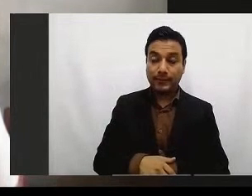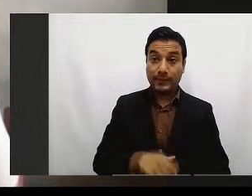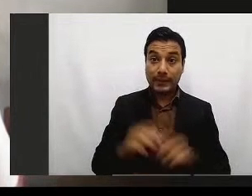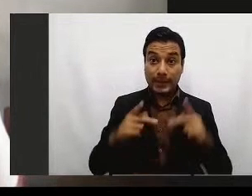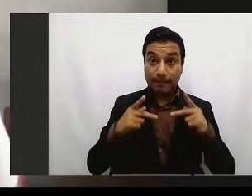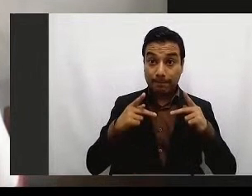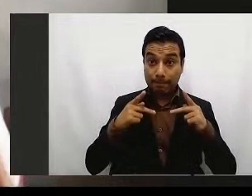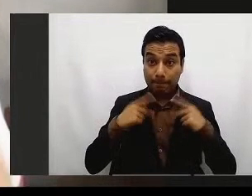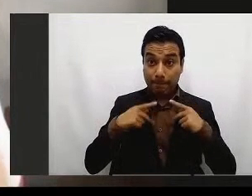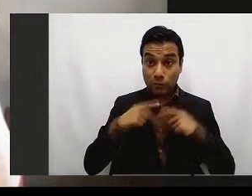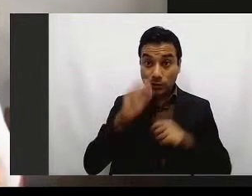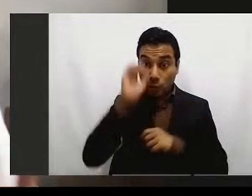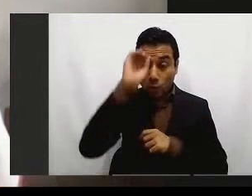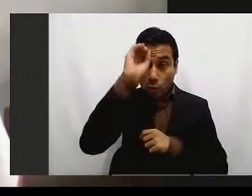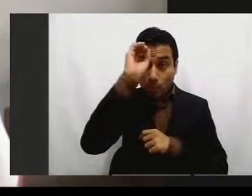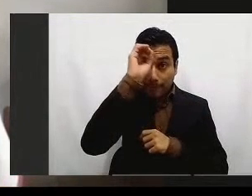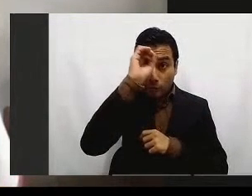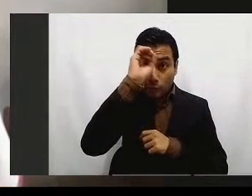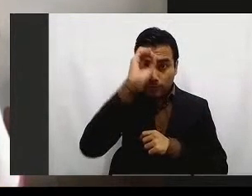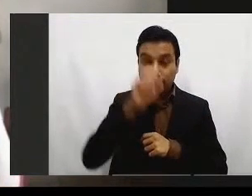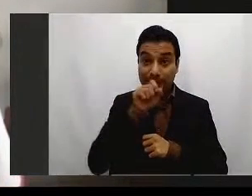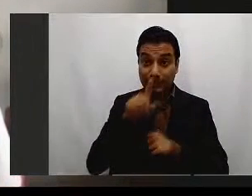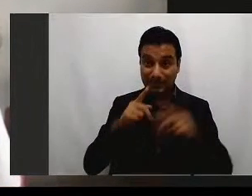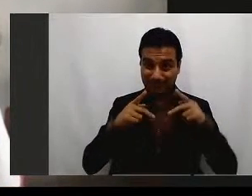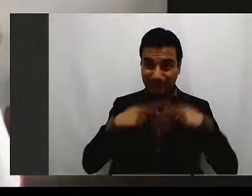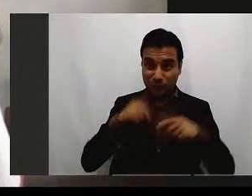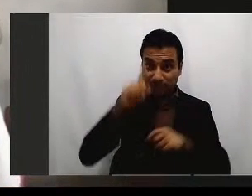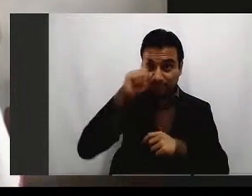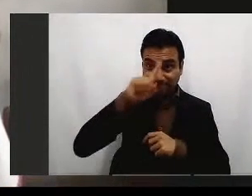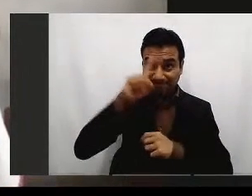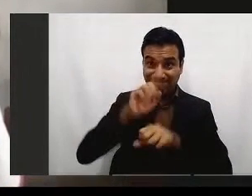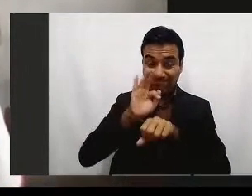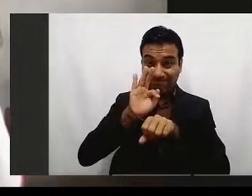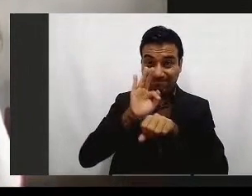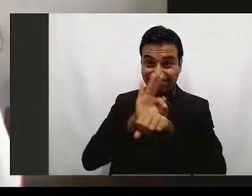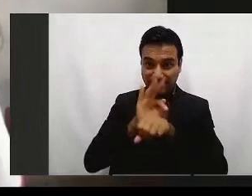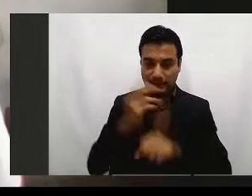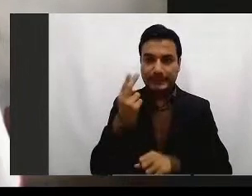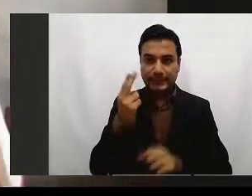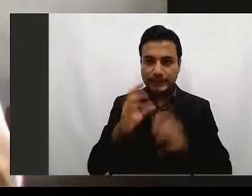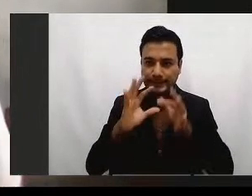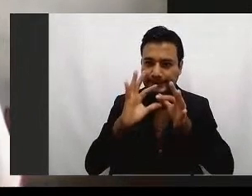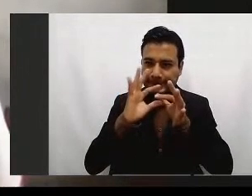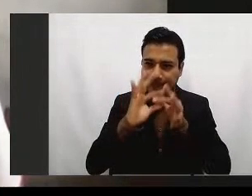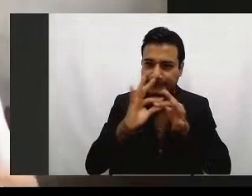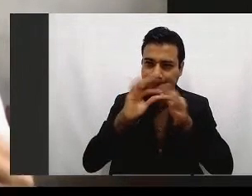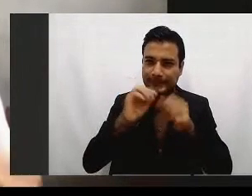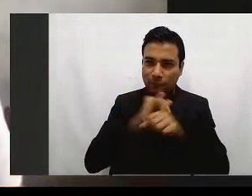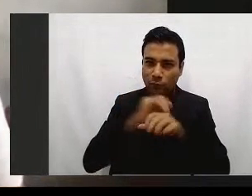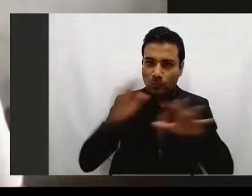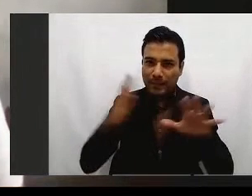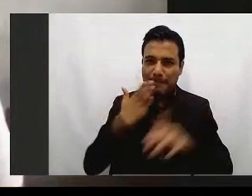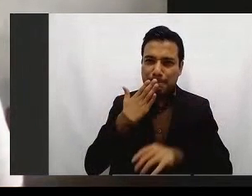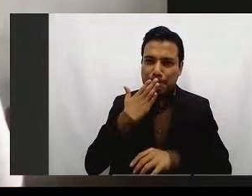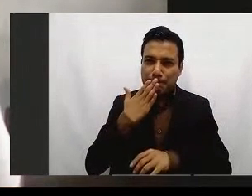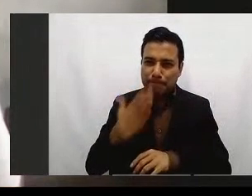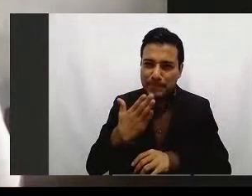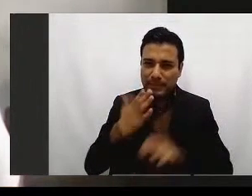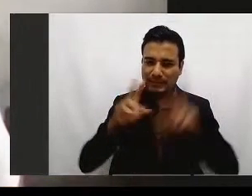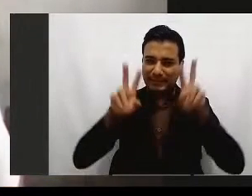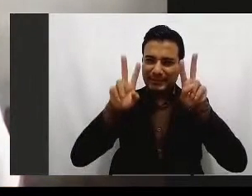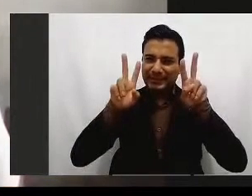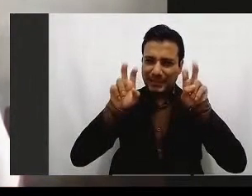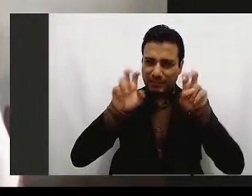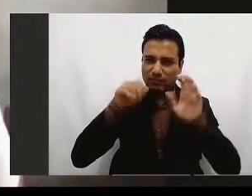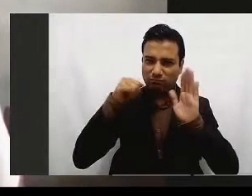participantes y de los facilitadores estuviera también informada y reflejara la complejidad de los temas que se estaban discutiendo,